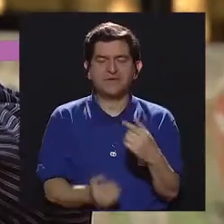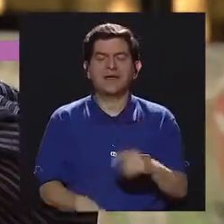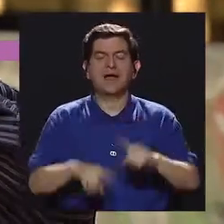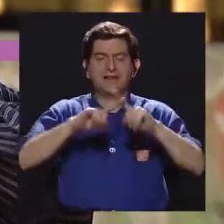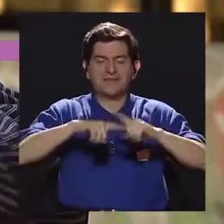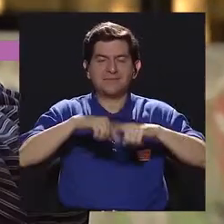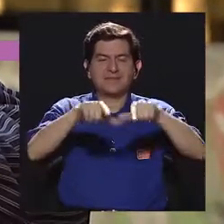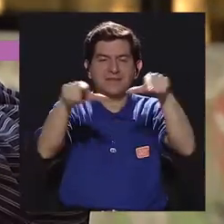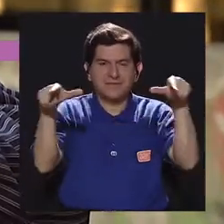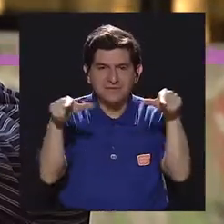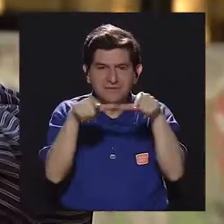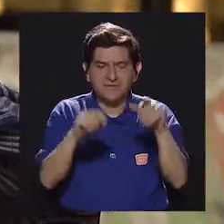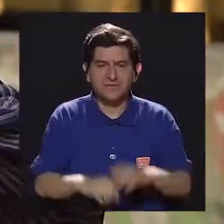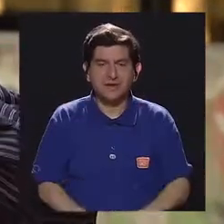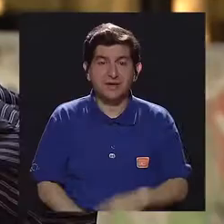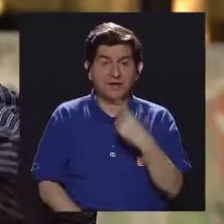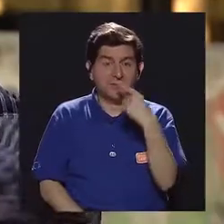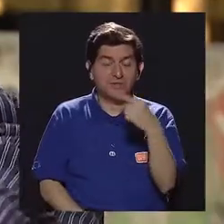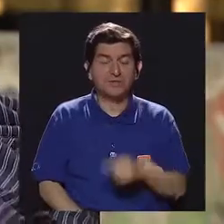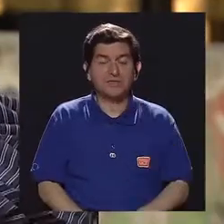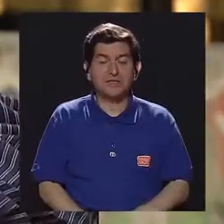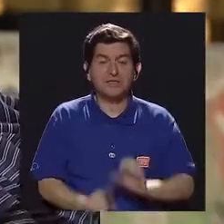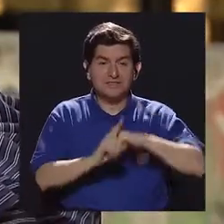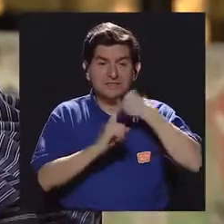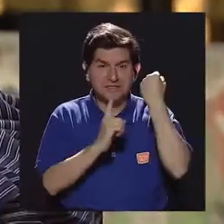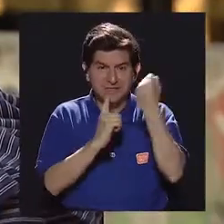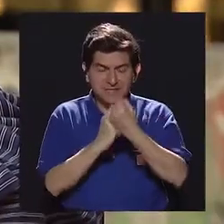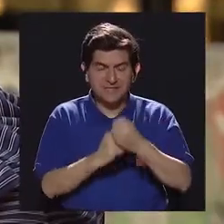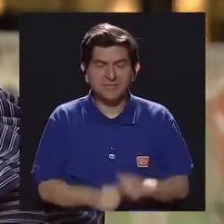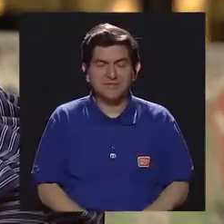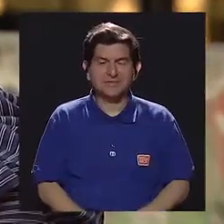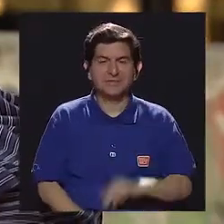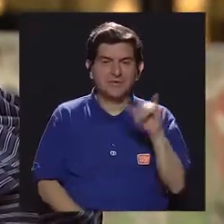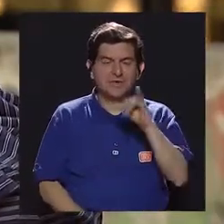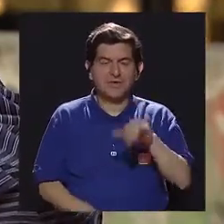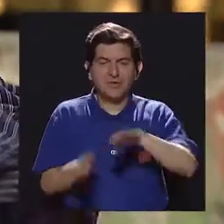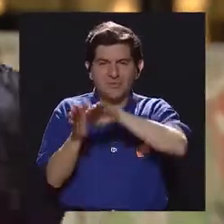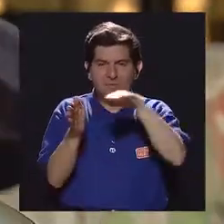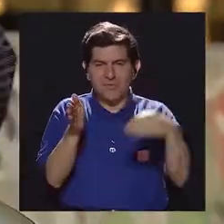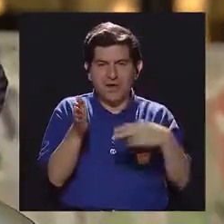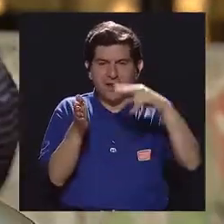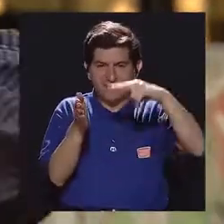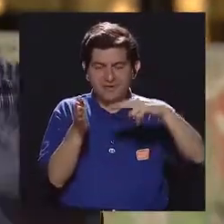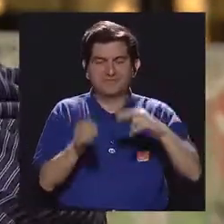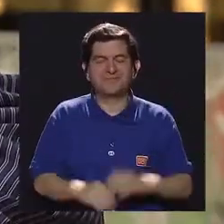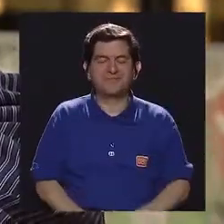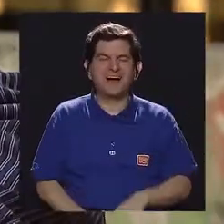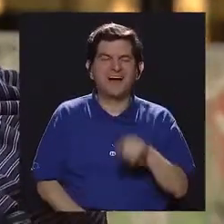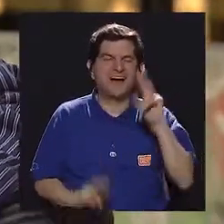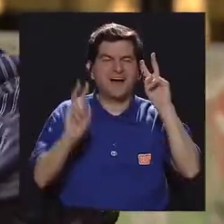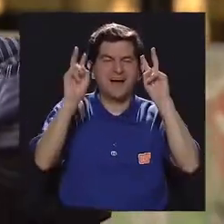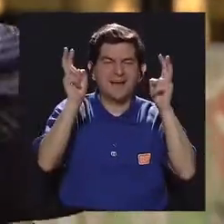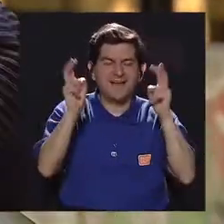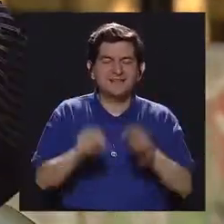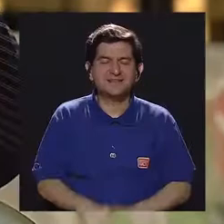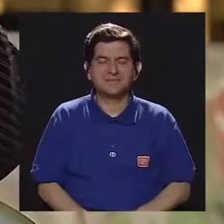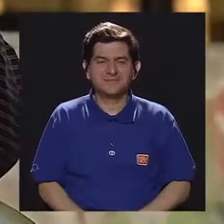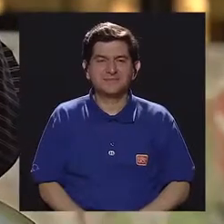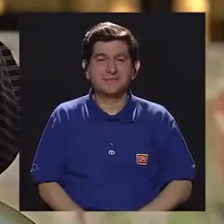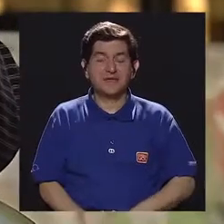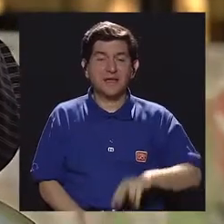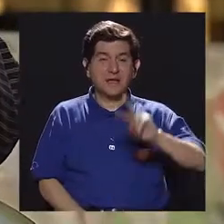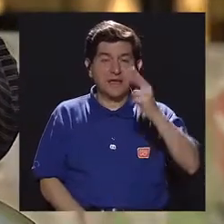muelas dependiendo de la posición. Entonces, cuando vos decís están acostadas, es que si esta fuera el segundo molar, de